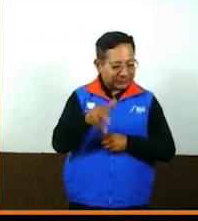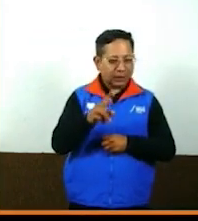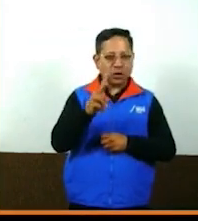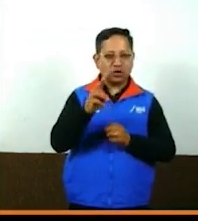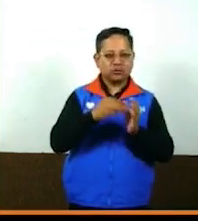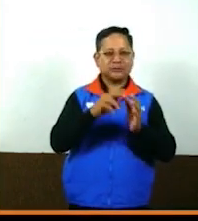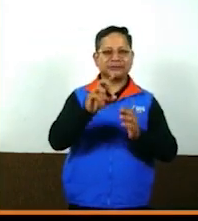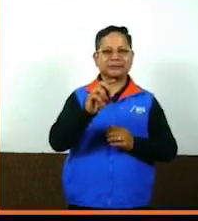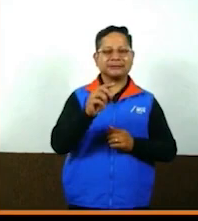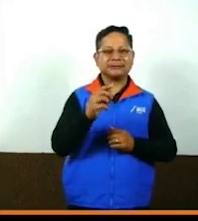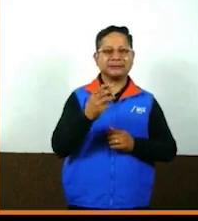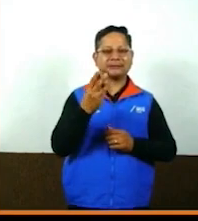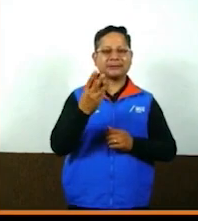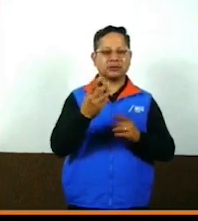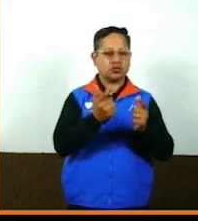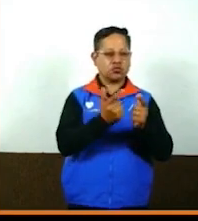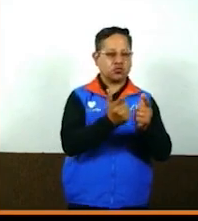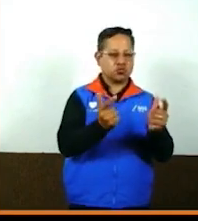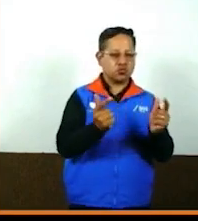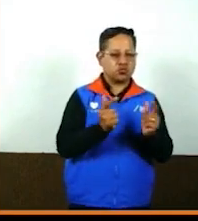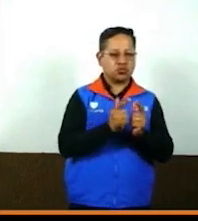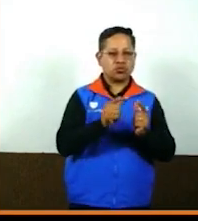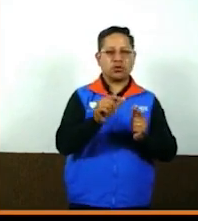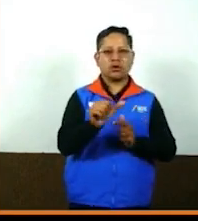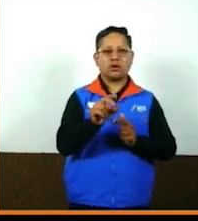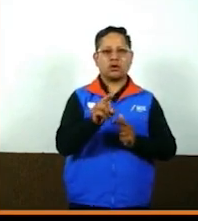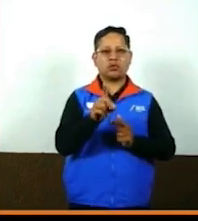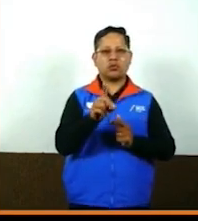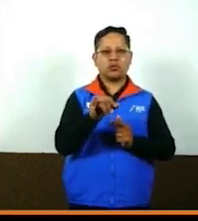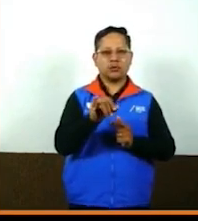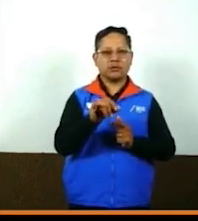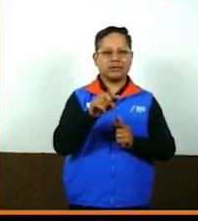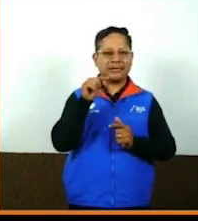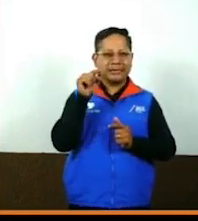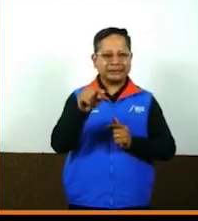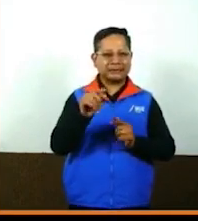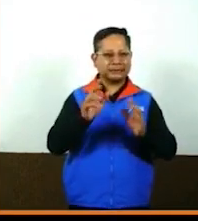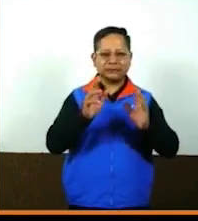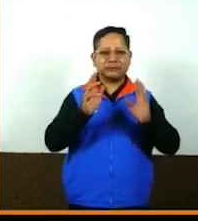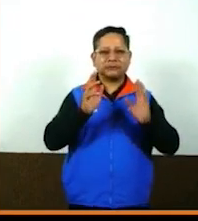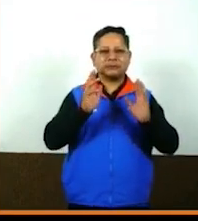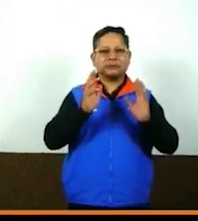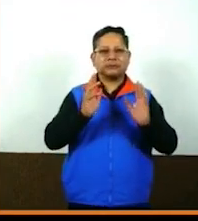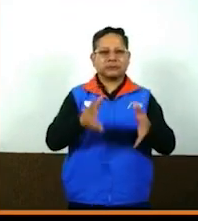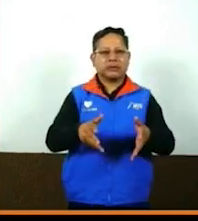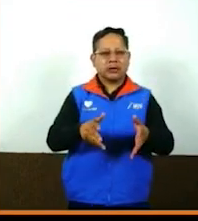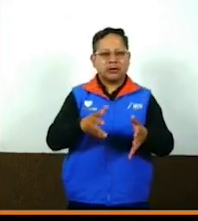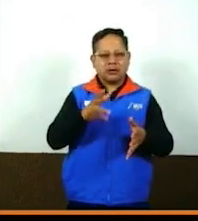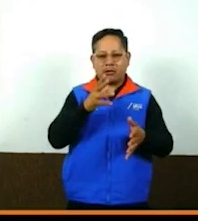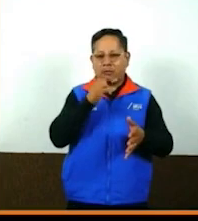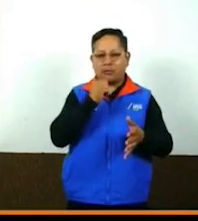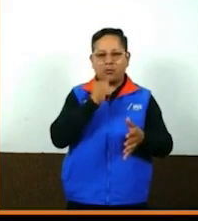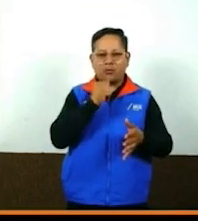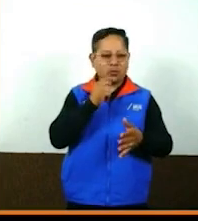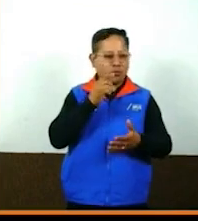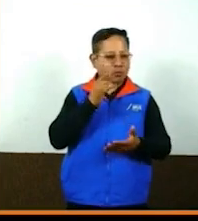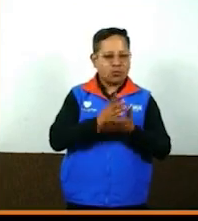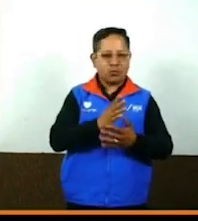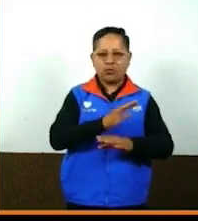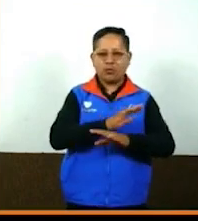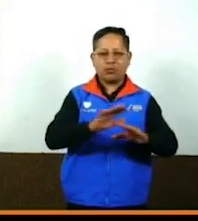2033, el grupo Audi no va a estar produciendo ningún auto a combustión interna. Es un gran reto porque requiere mucho